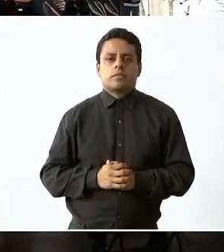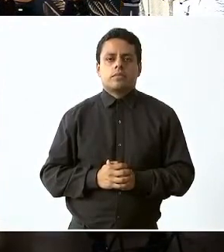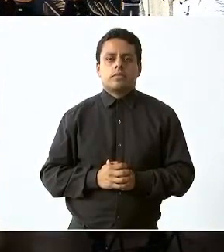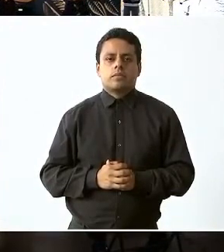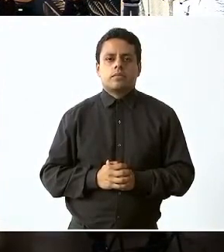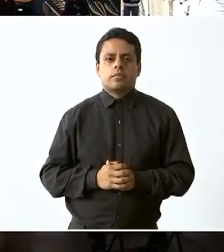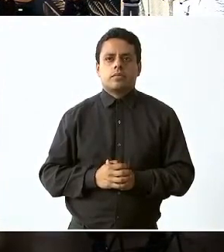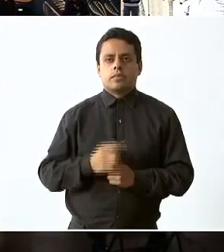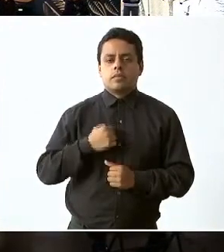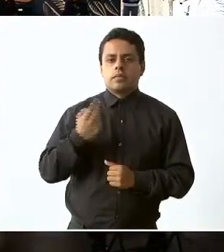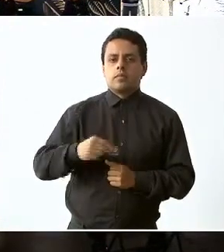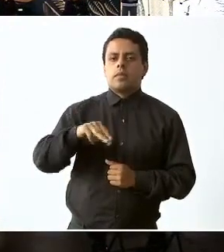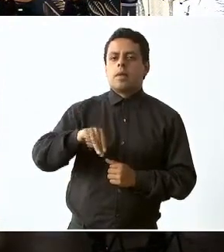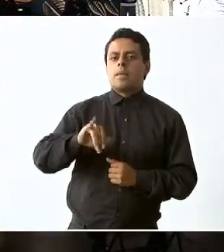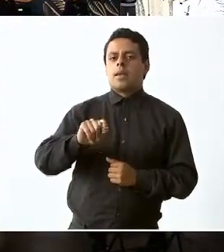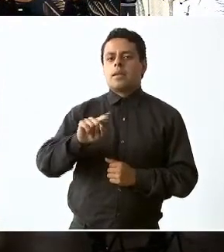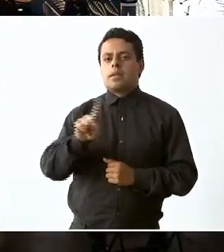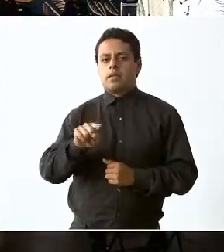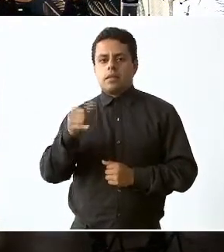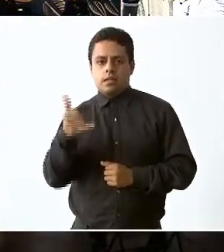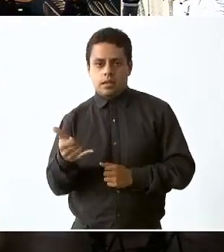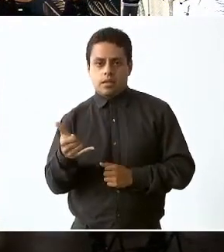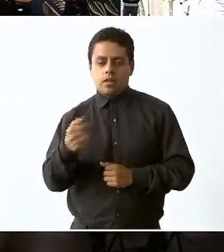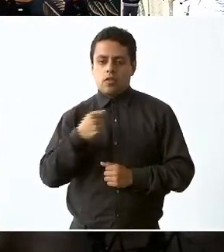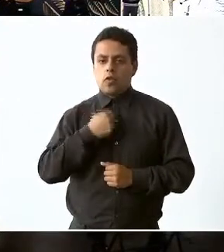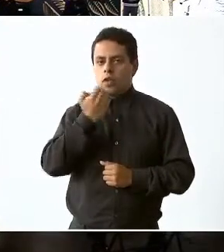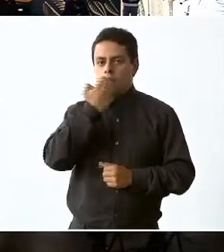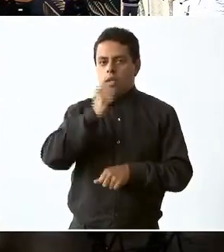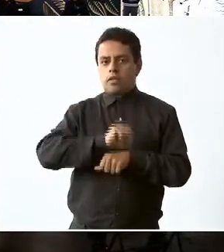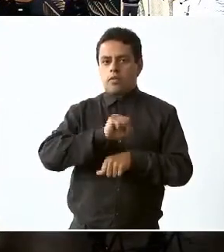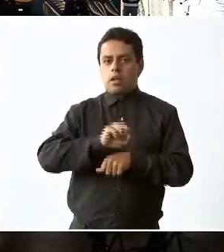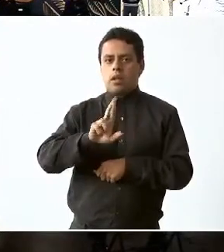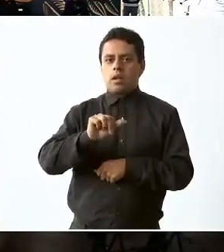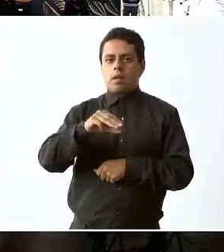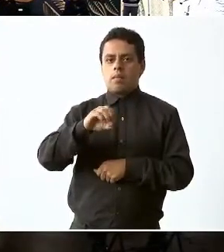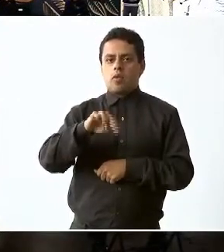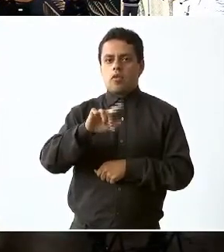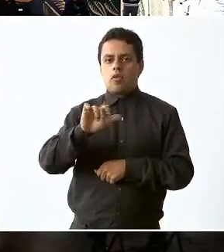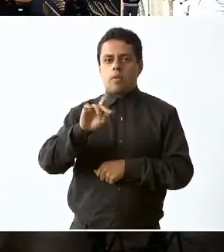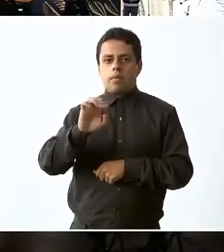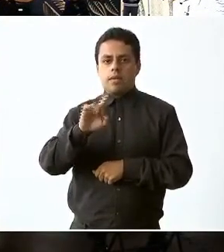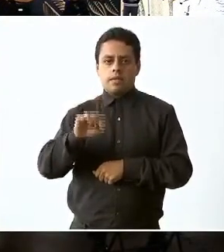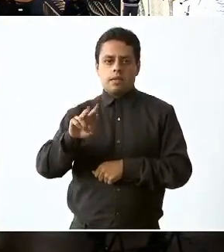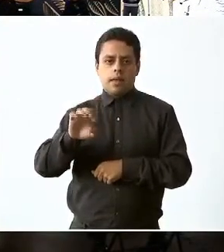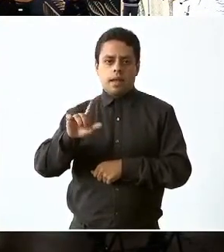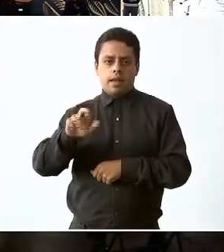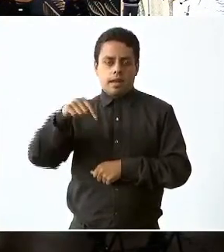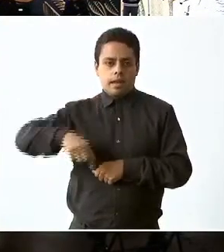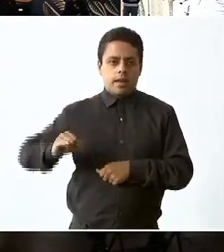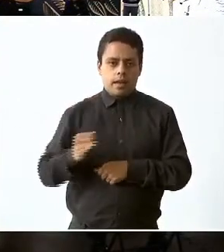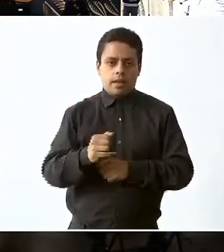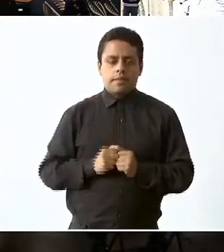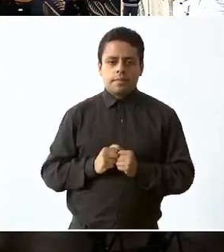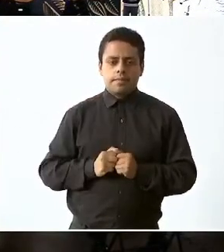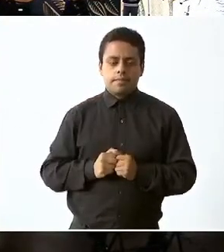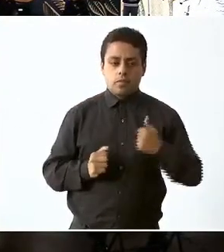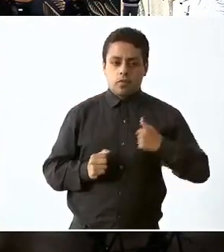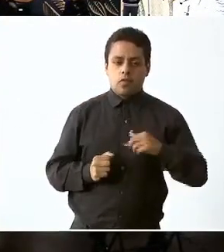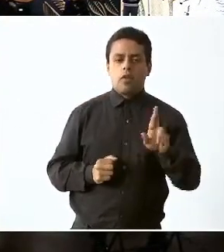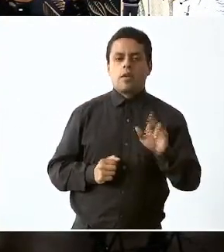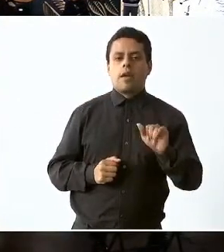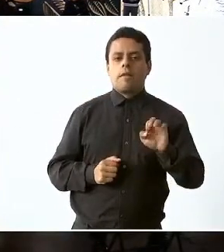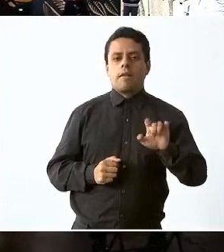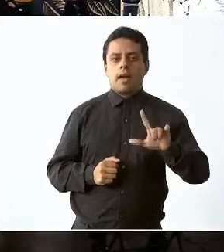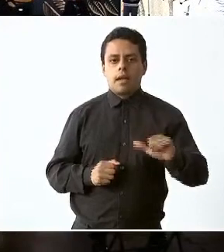Soy Mitzi Ailani Cabrera Salamanca, de la Escuela Secundaria Ramón López Velarde, de Jerez, Zacatecas. Rafael de la Rosa